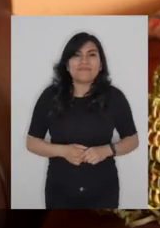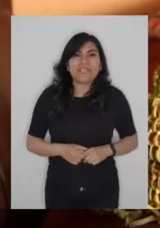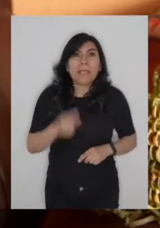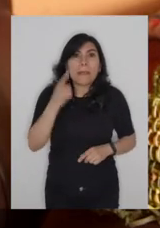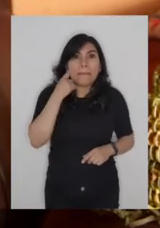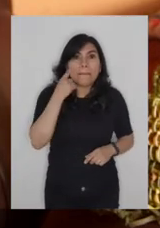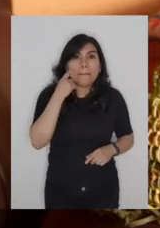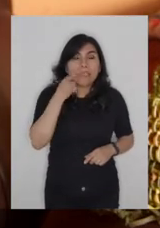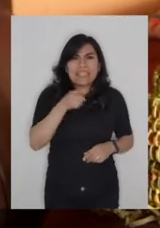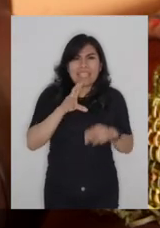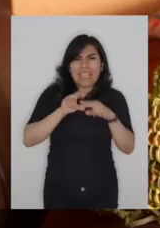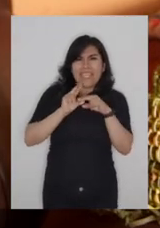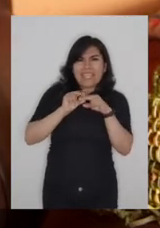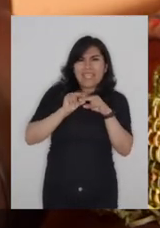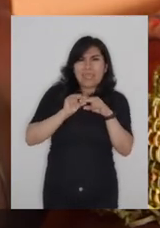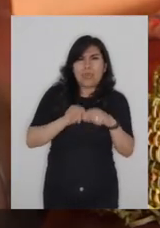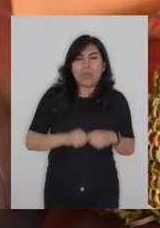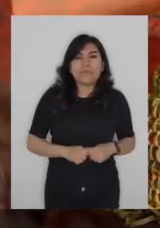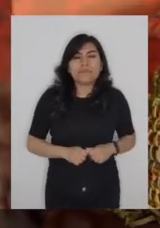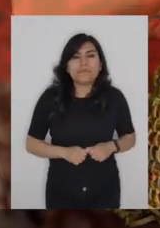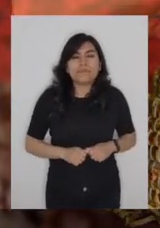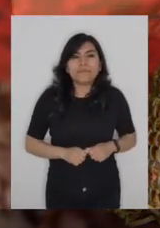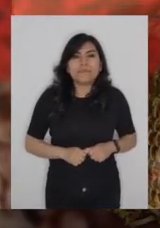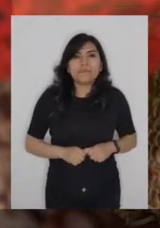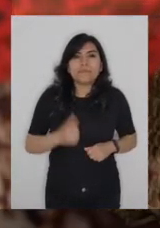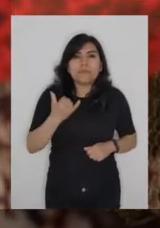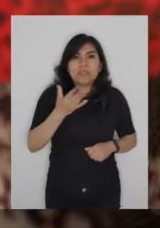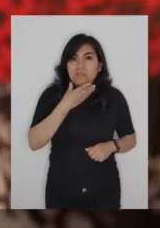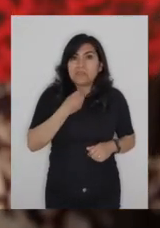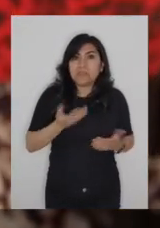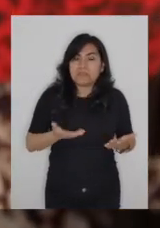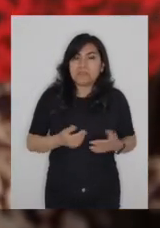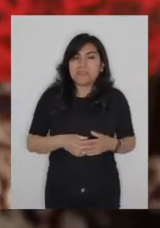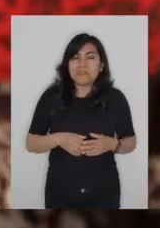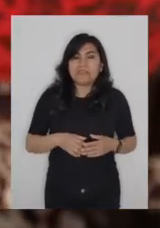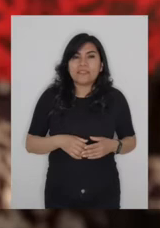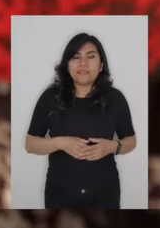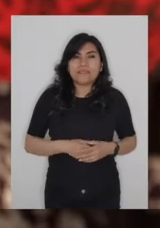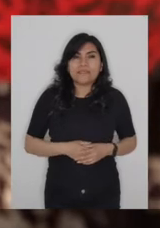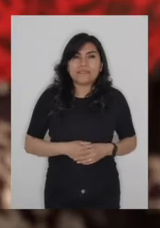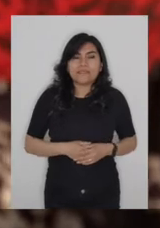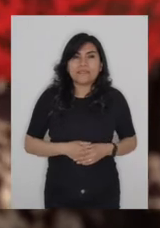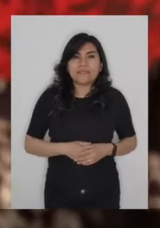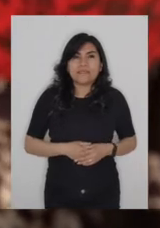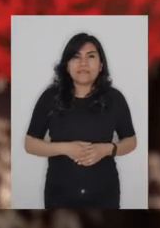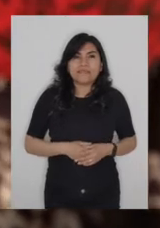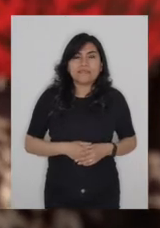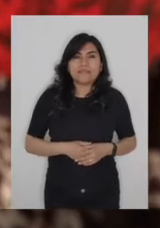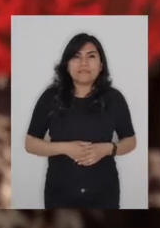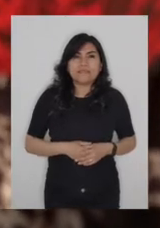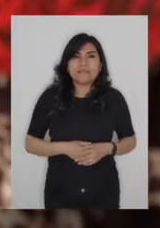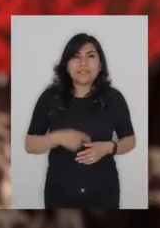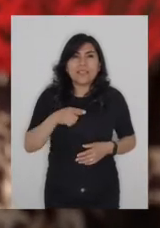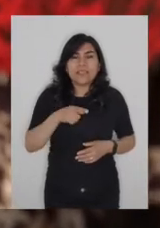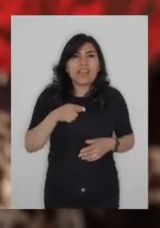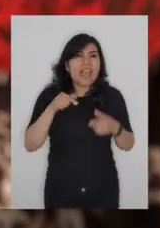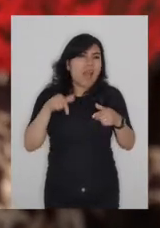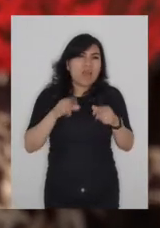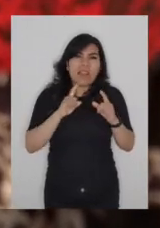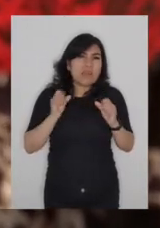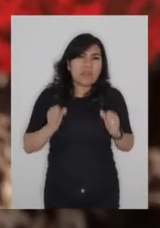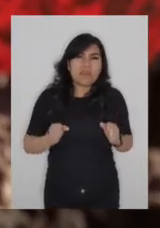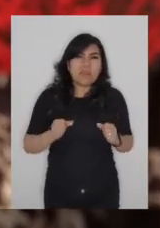Mire que estos son de los antiguos. Y sanito. Ahí lo tengo. Así cobra. Bueno, ahora ya no puedo